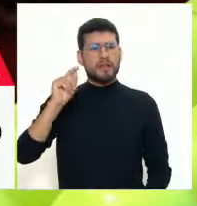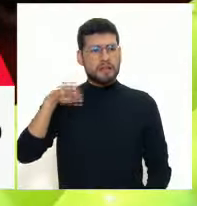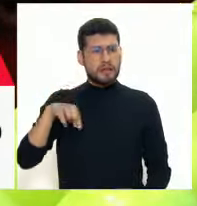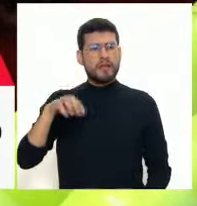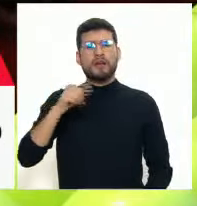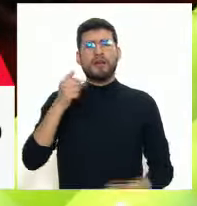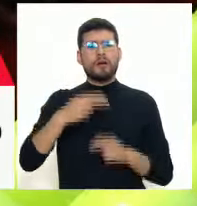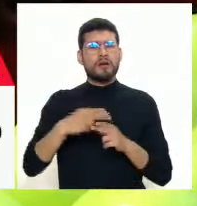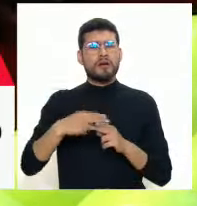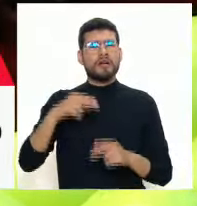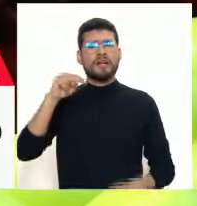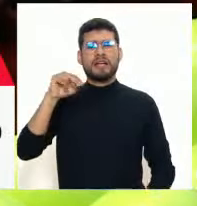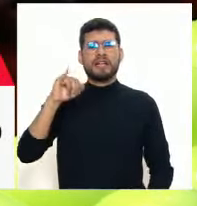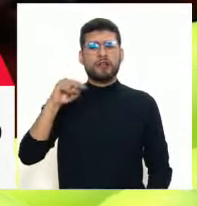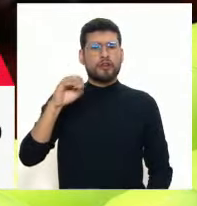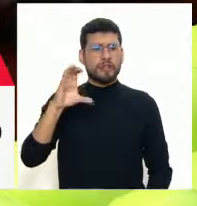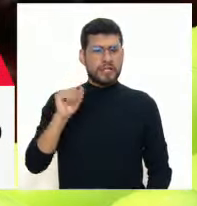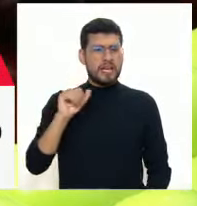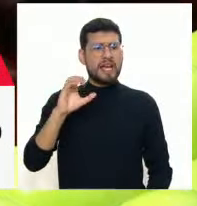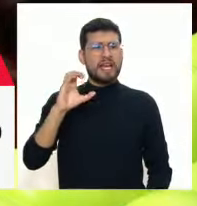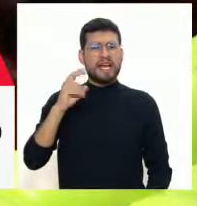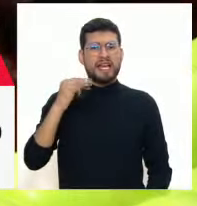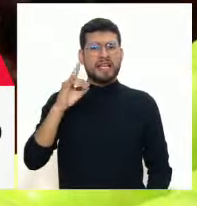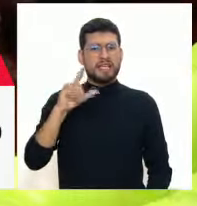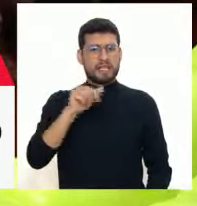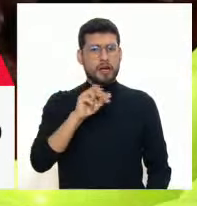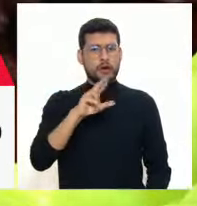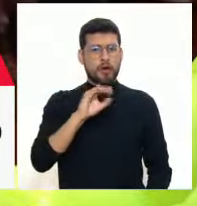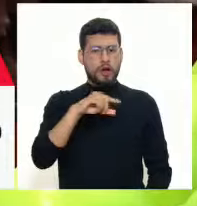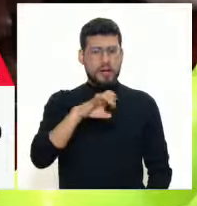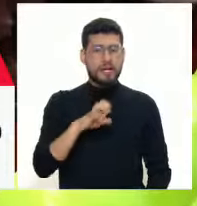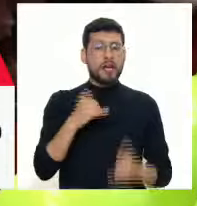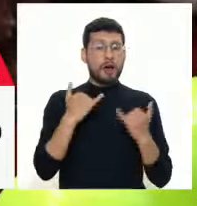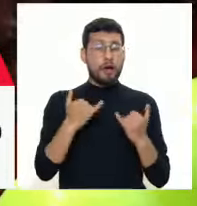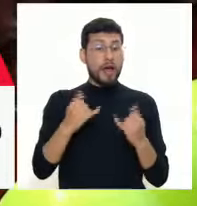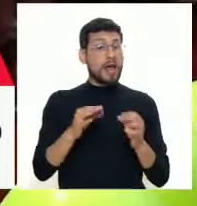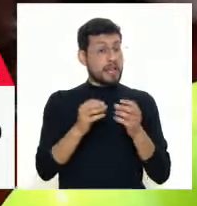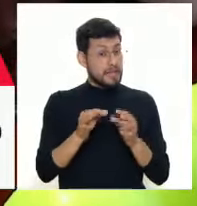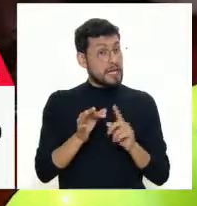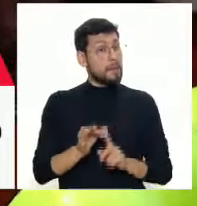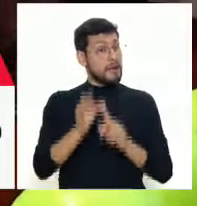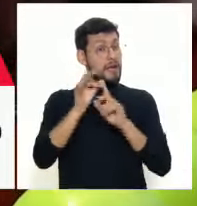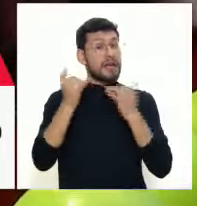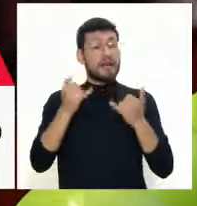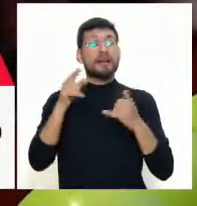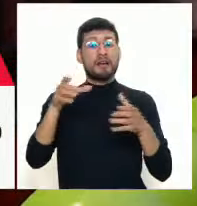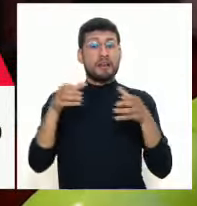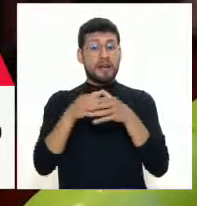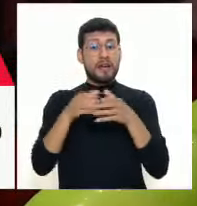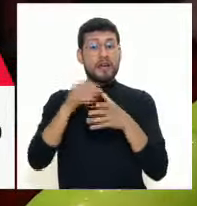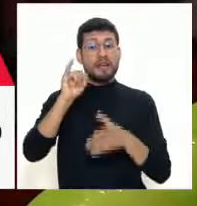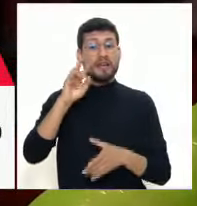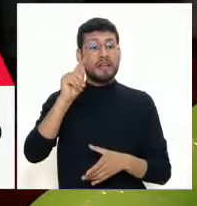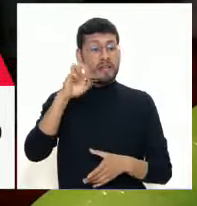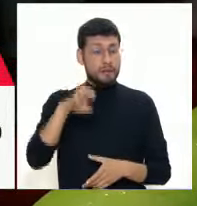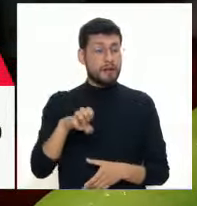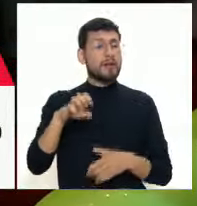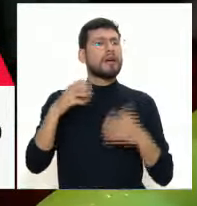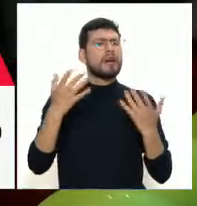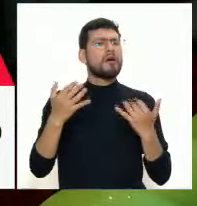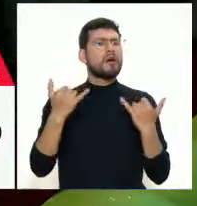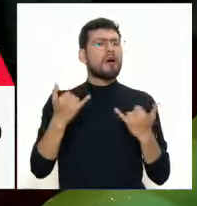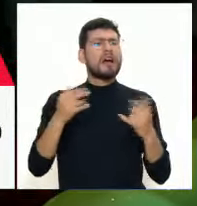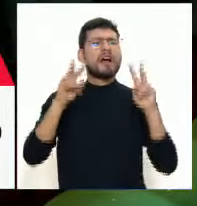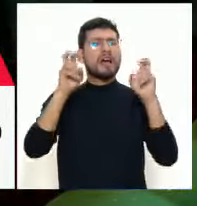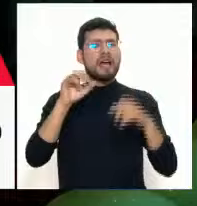señora Ninoska Chandía Roque. Hoy es un día muy especial para la familia de IRTP, sobre todo para el